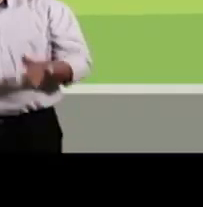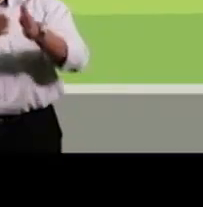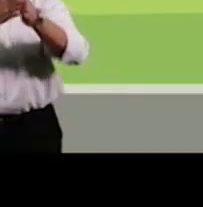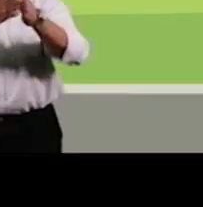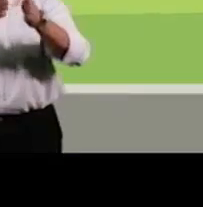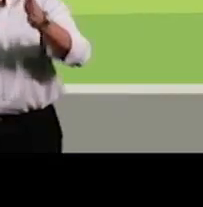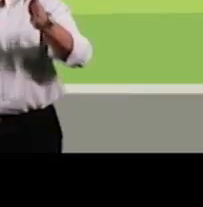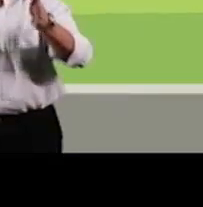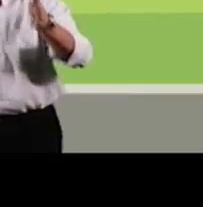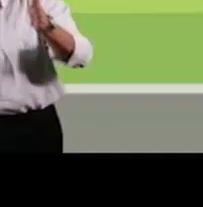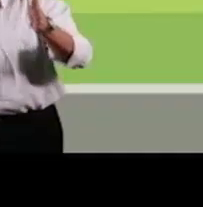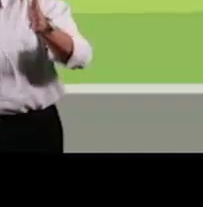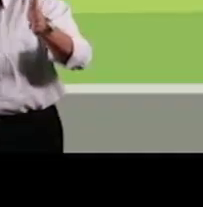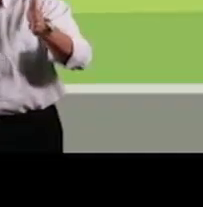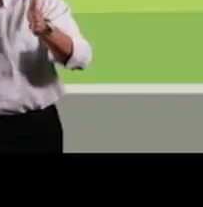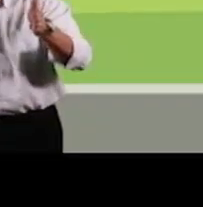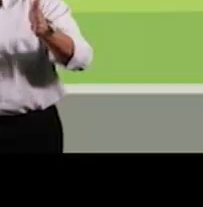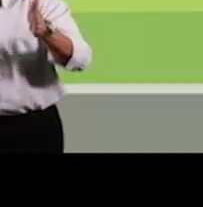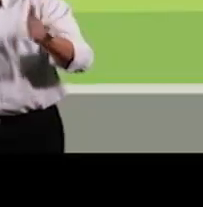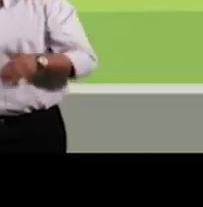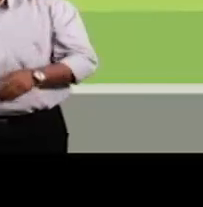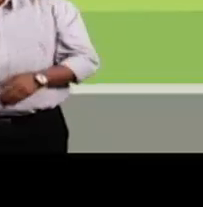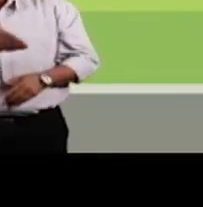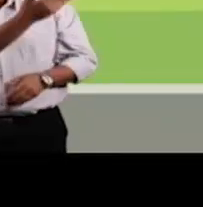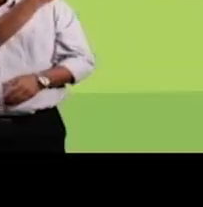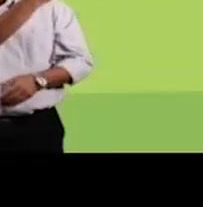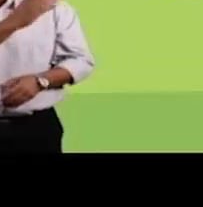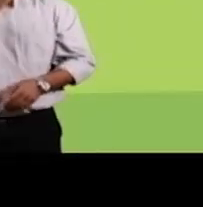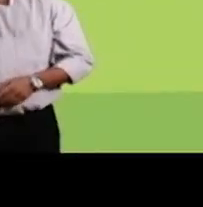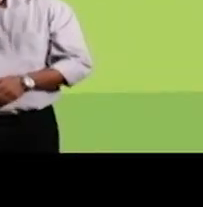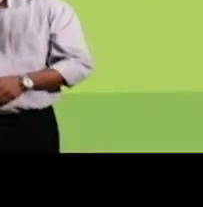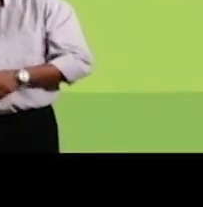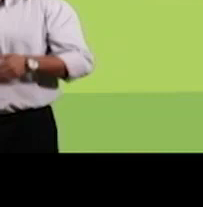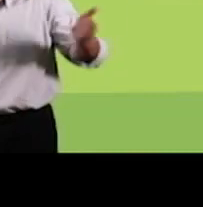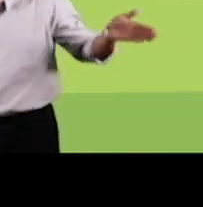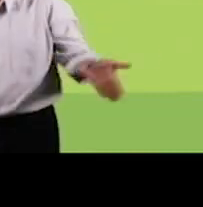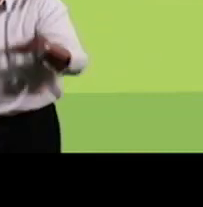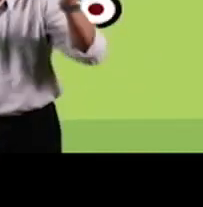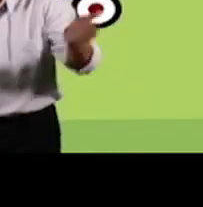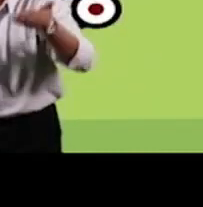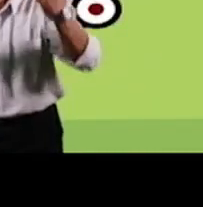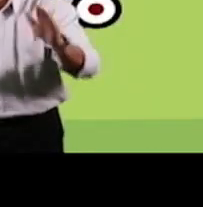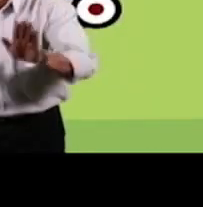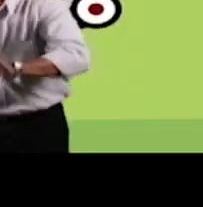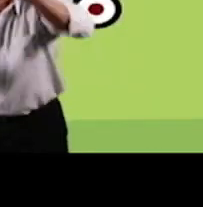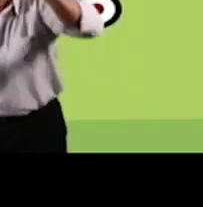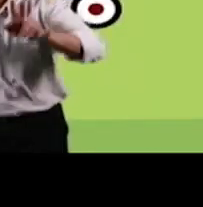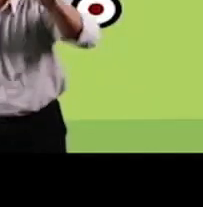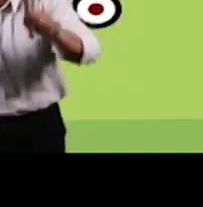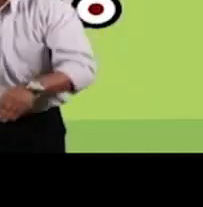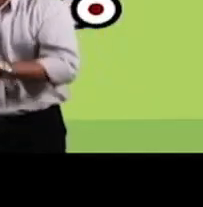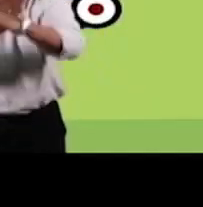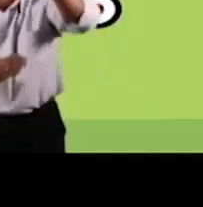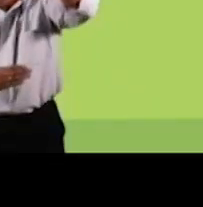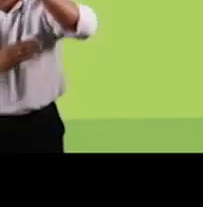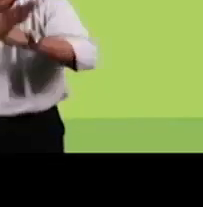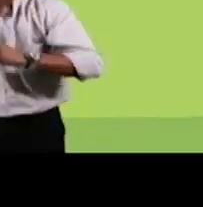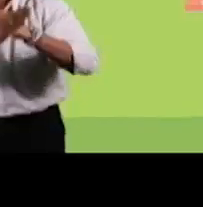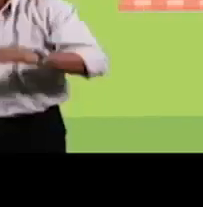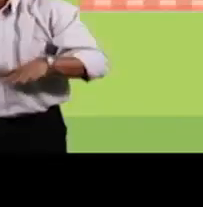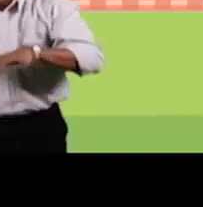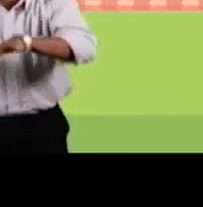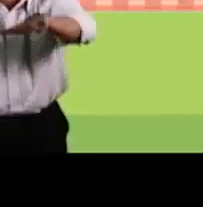Personas con y sin discapacidad disfrutan en el parque mientras un grupo de niños juega con una bola hasta que cae del otro lado de un muro. Las personas les